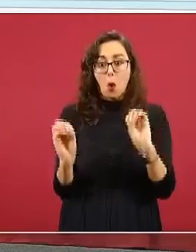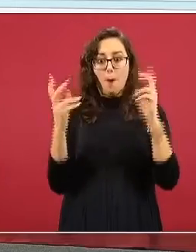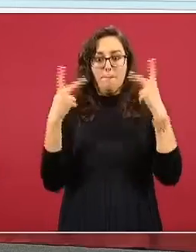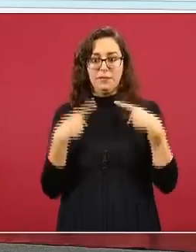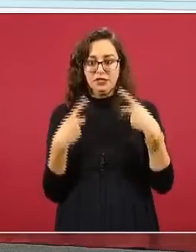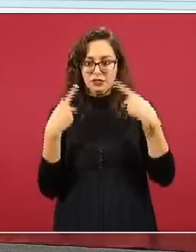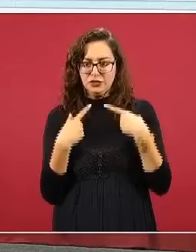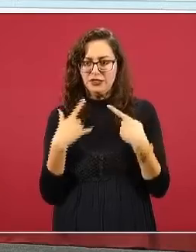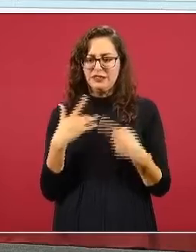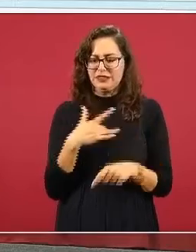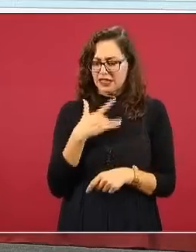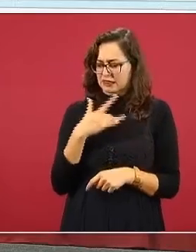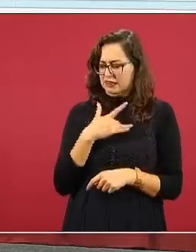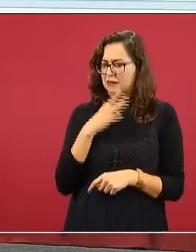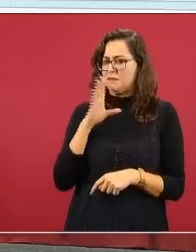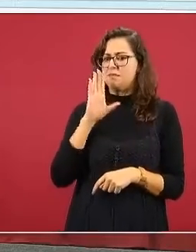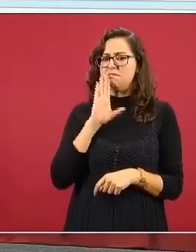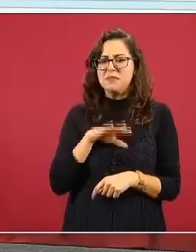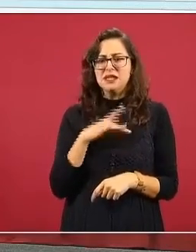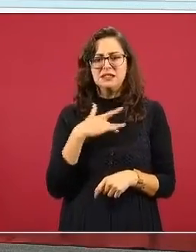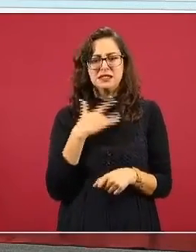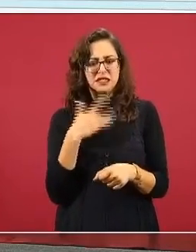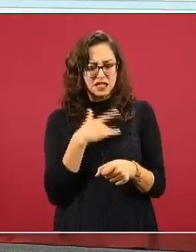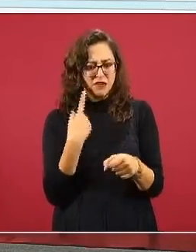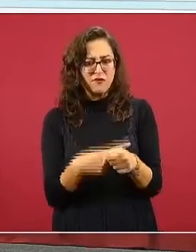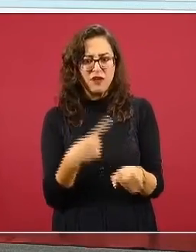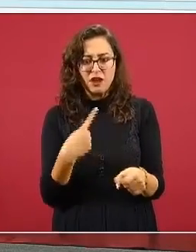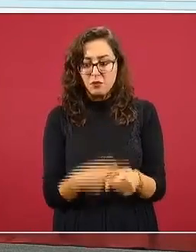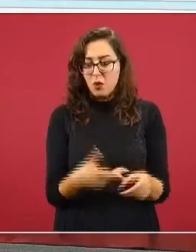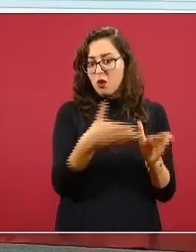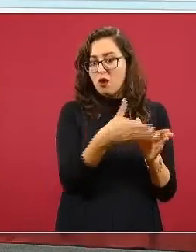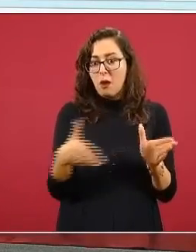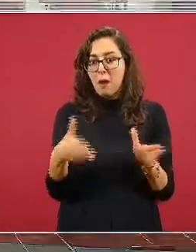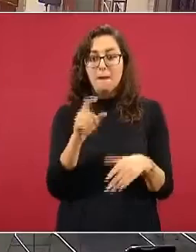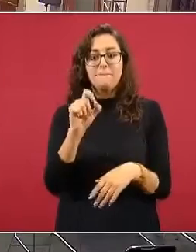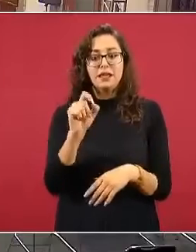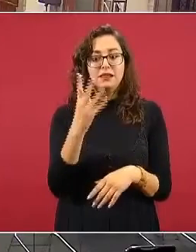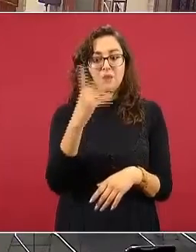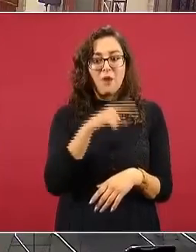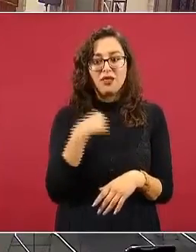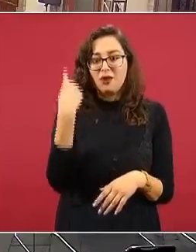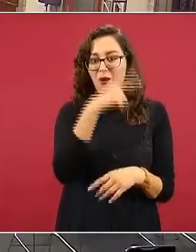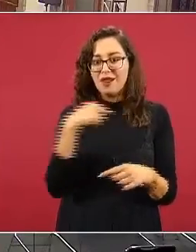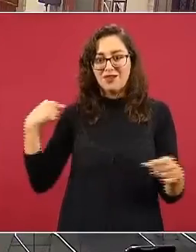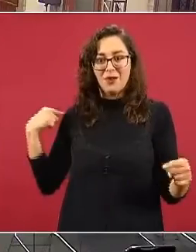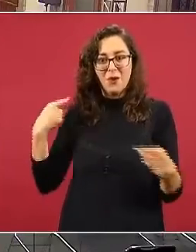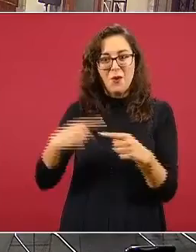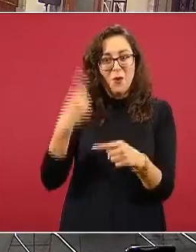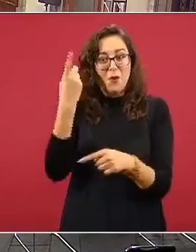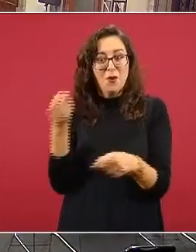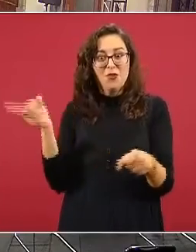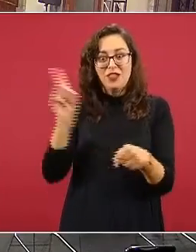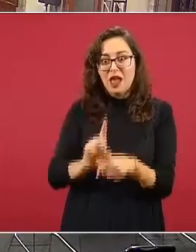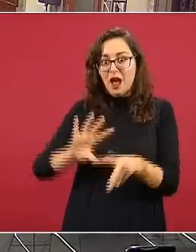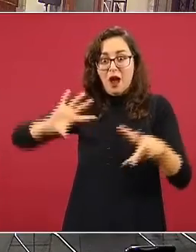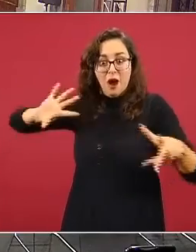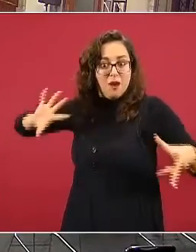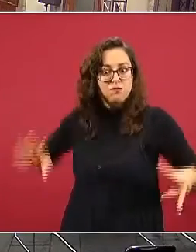enfermaron, expresaron signos y síntomas como tal en las últimas 24 horas y que por lo tanto esta cantidad